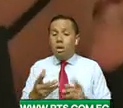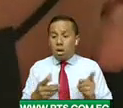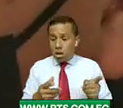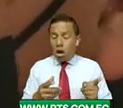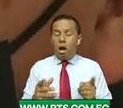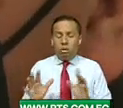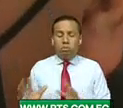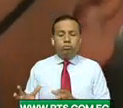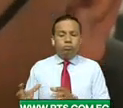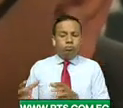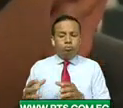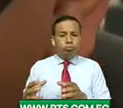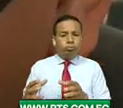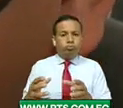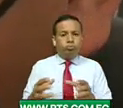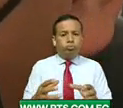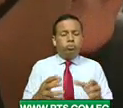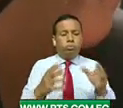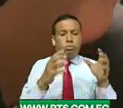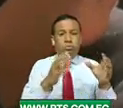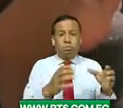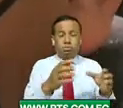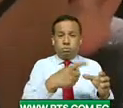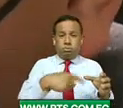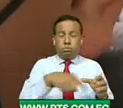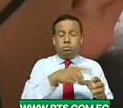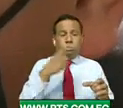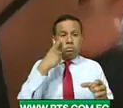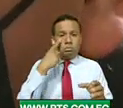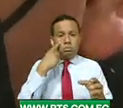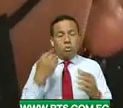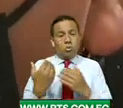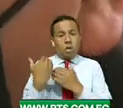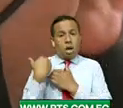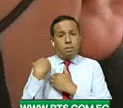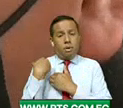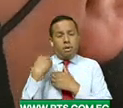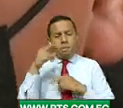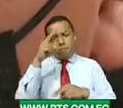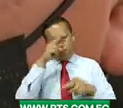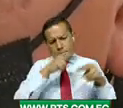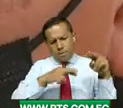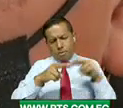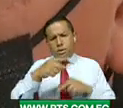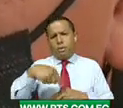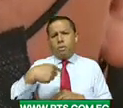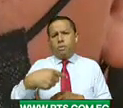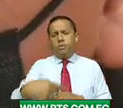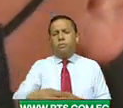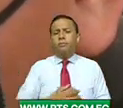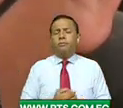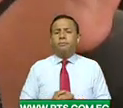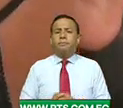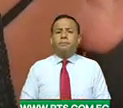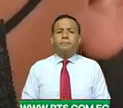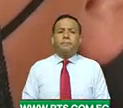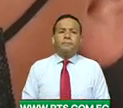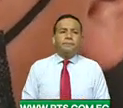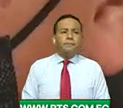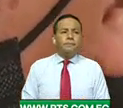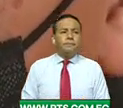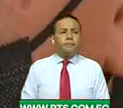lo hace territorio el seguimiento. El distrito de salud que le corresponda le hace las visitas diarias. Informó